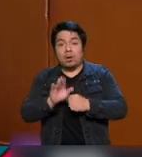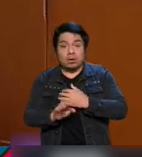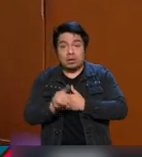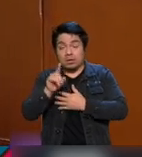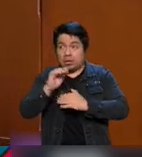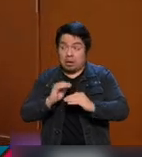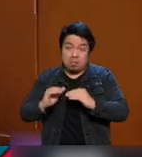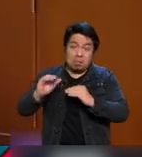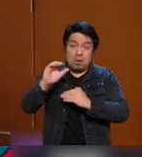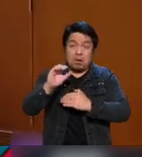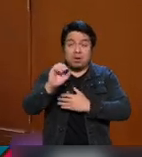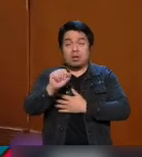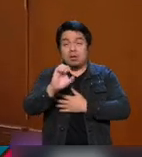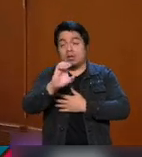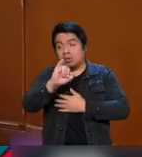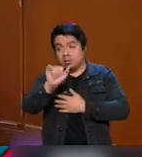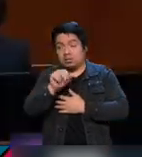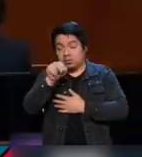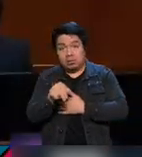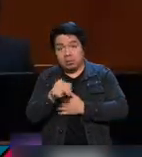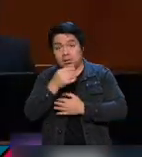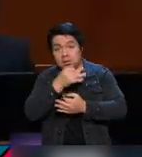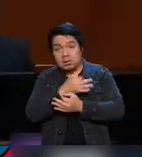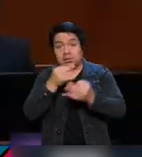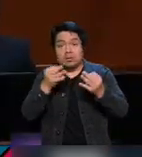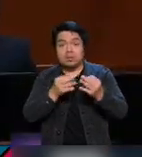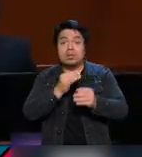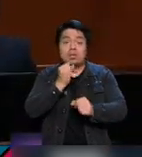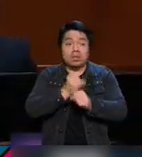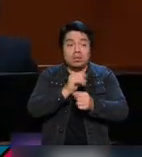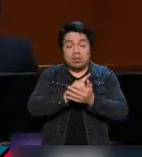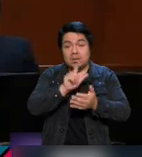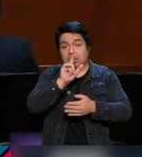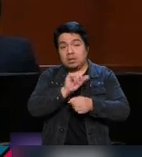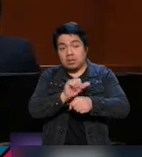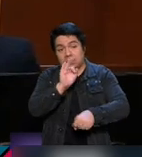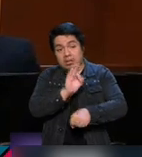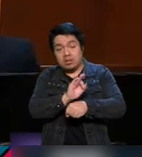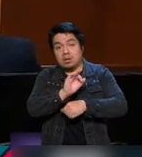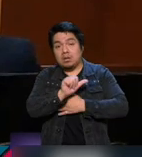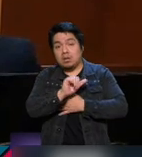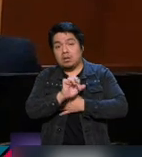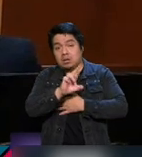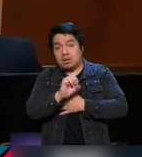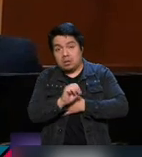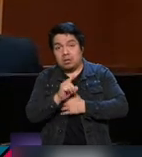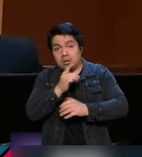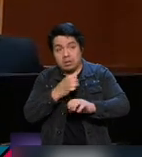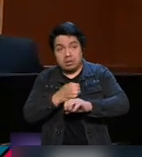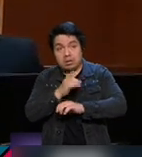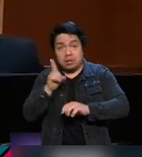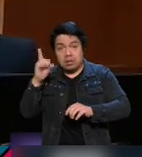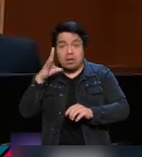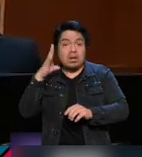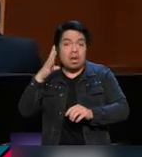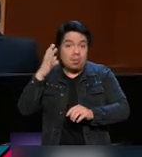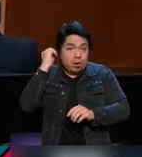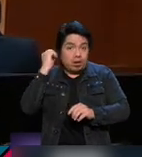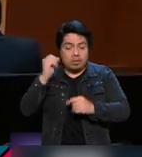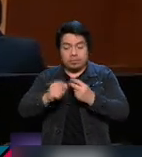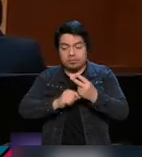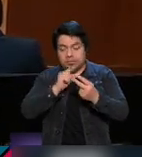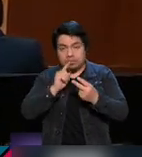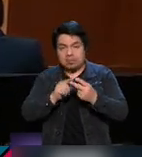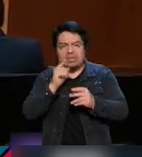máximo tribunal emitiera un pronunciamiento en cuanto si hubo violación al juicio de amparo concedido por un juzgado de distrito con sede en Morelos y con el cual